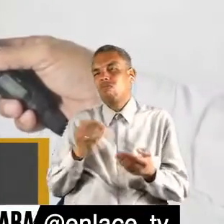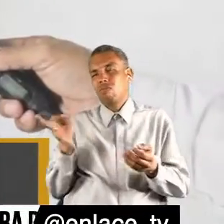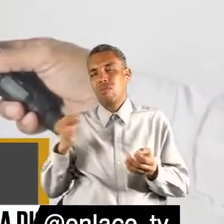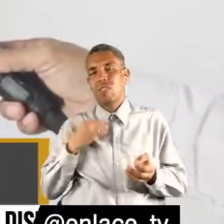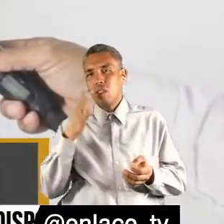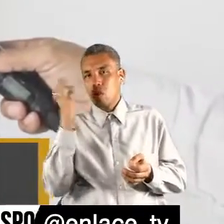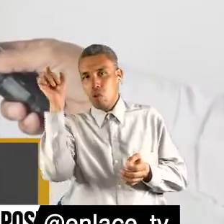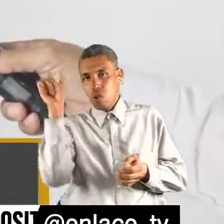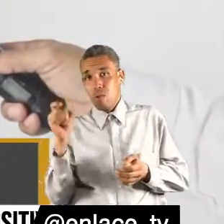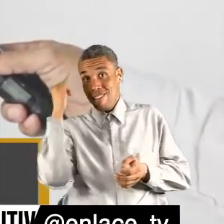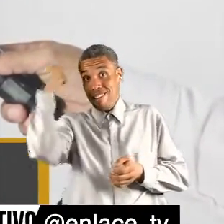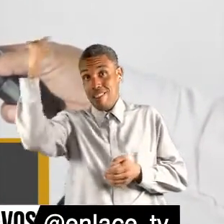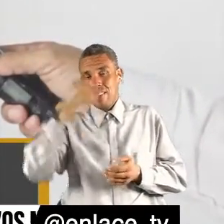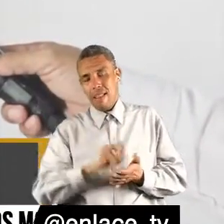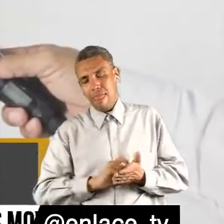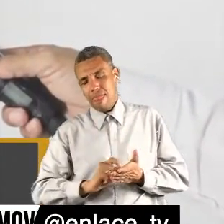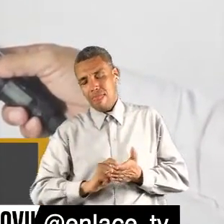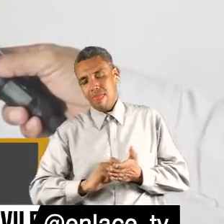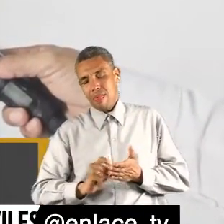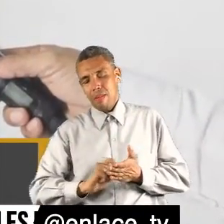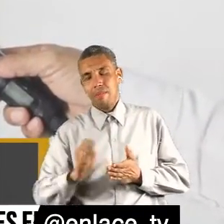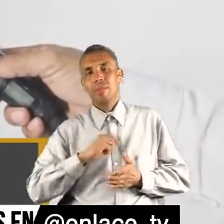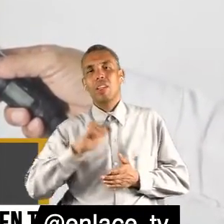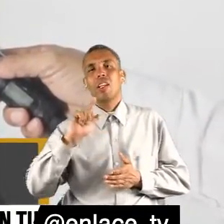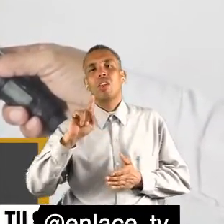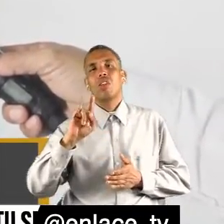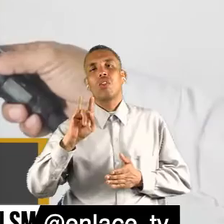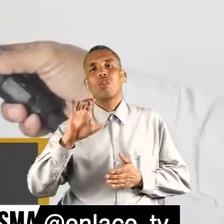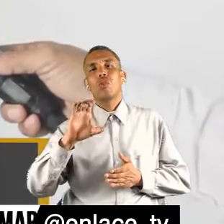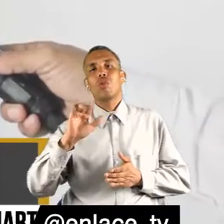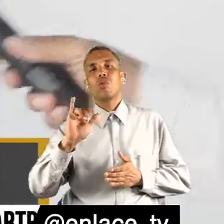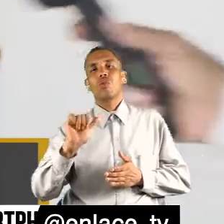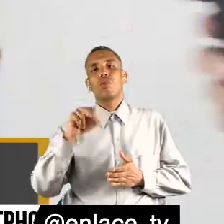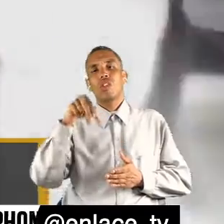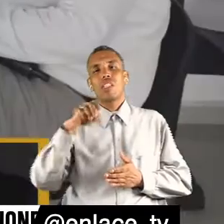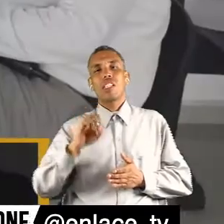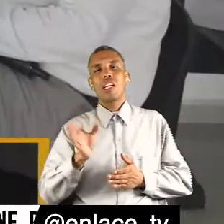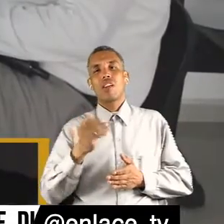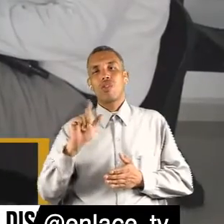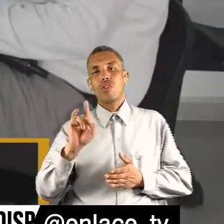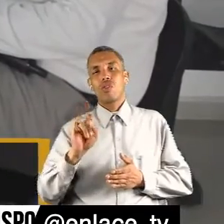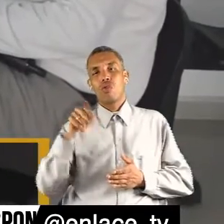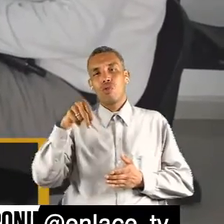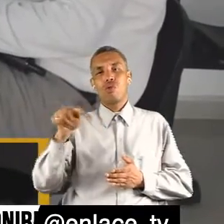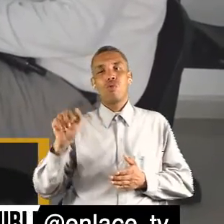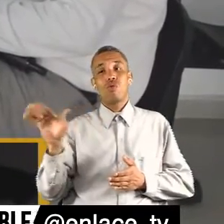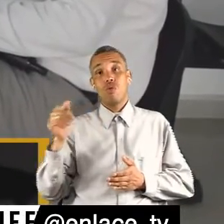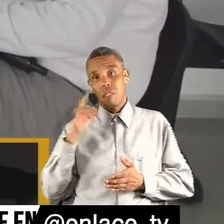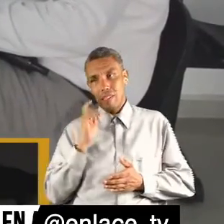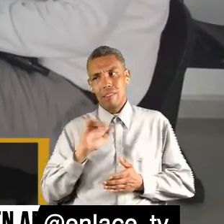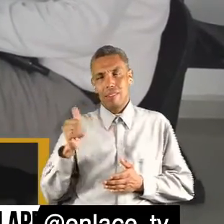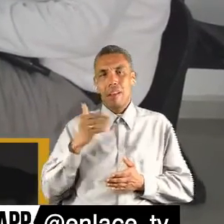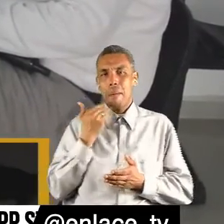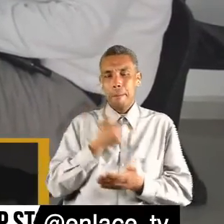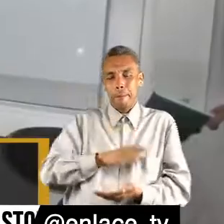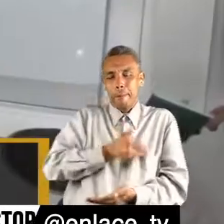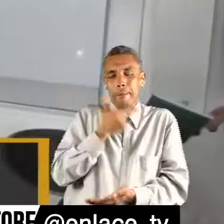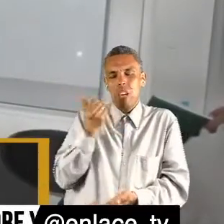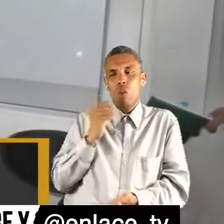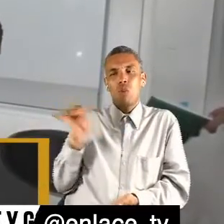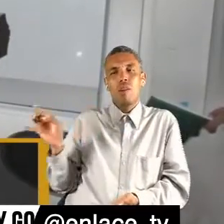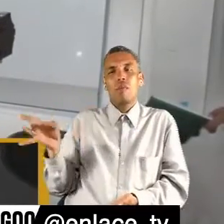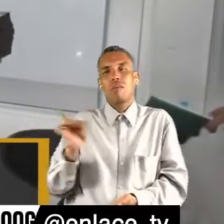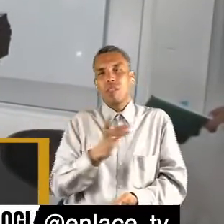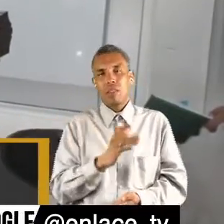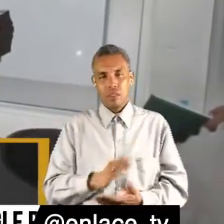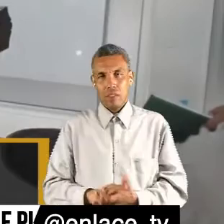llama Luciano Luna, mexicano, y se llama La Mejor de Todas esta canción. Nacido en Zambrano, Bolívar, Goyo se encuentra radicado en Barranca Bermeja, desde